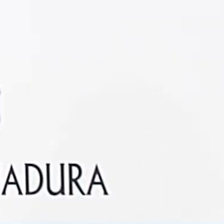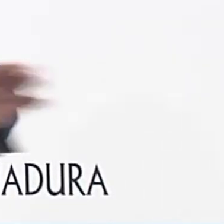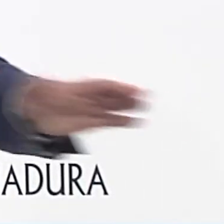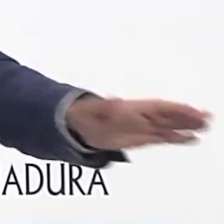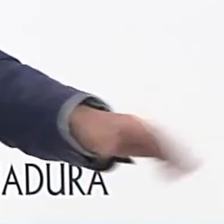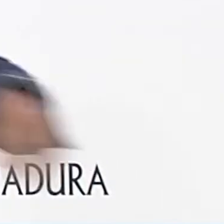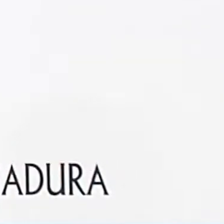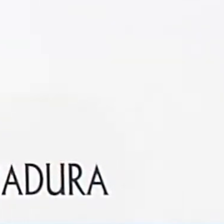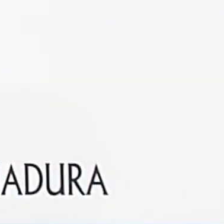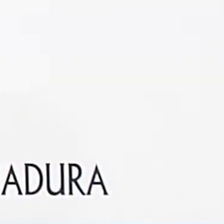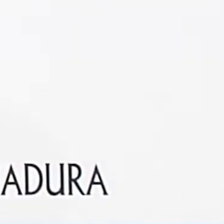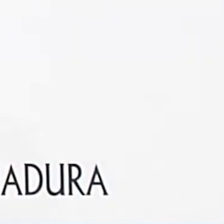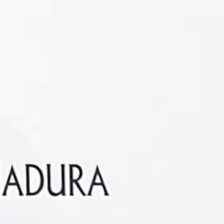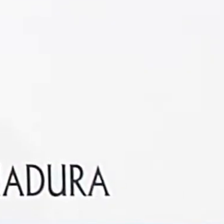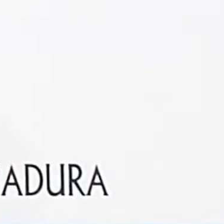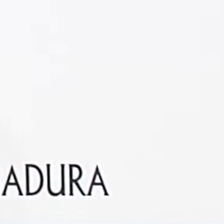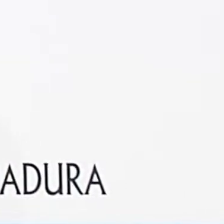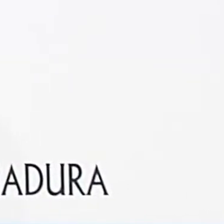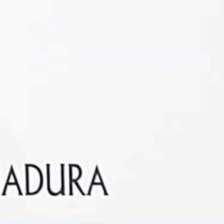Yo espero.